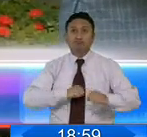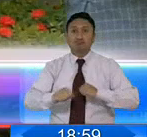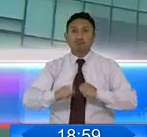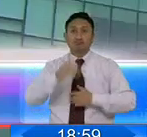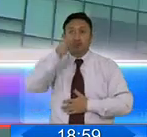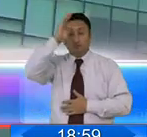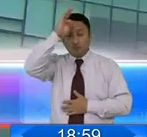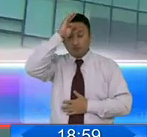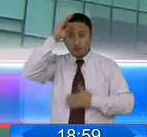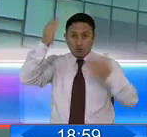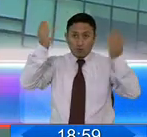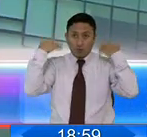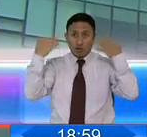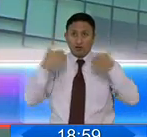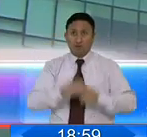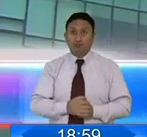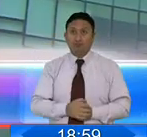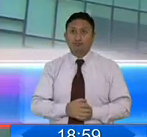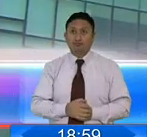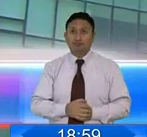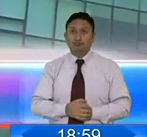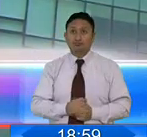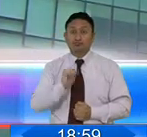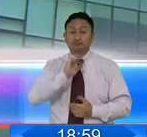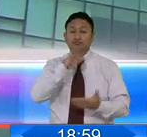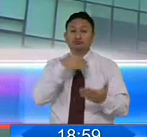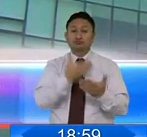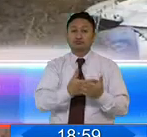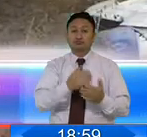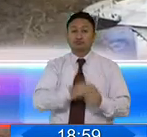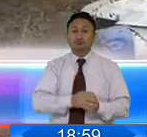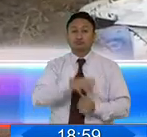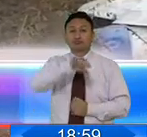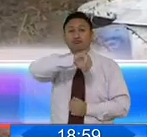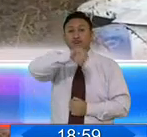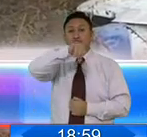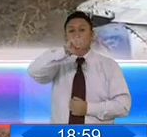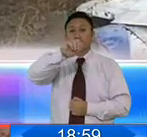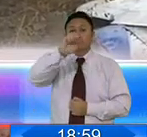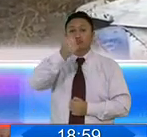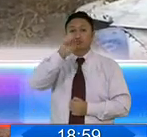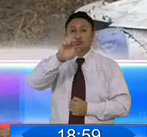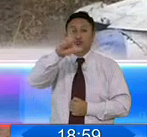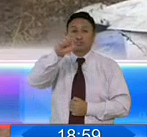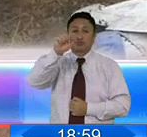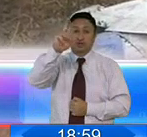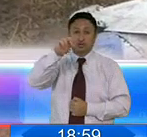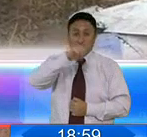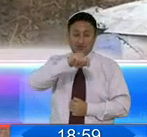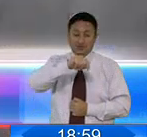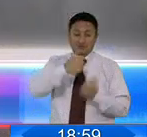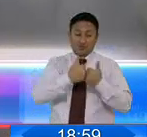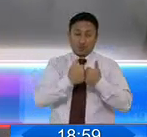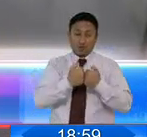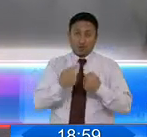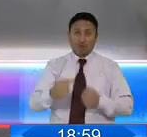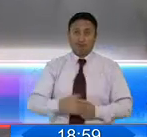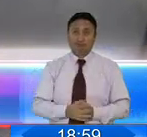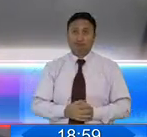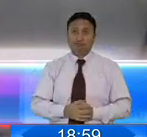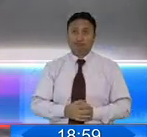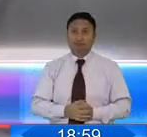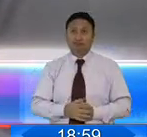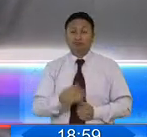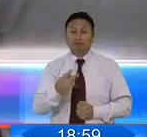hasta donde acudió además Jocelyn Mieles, involucrada en el accidente aéreo. También estuvo presente